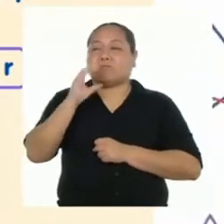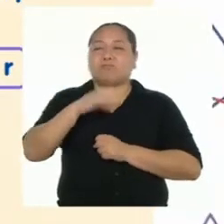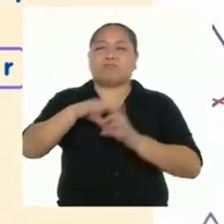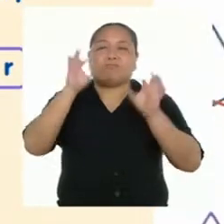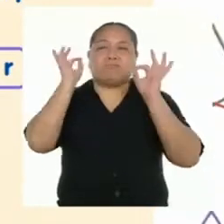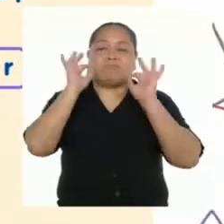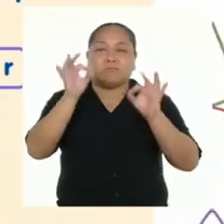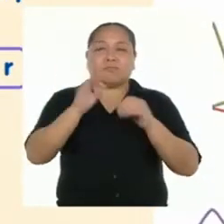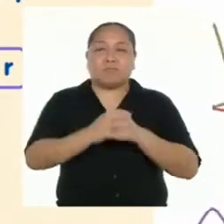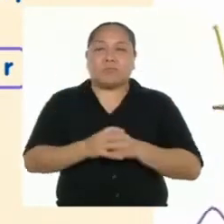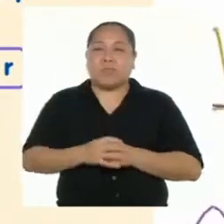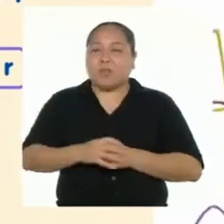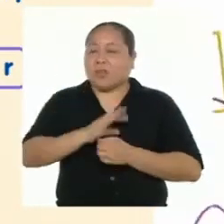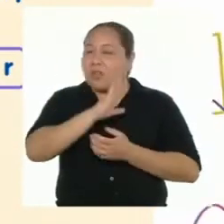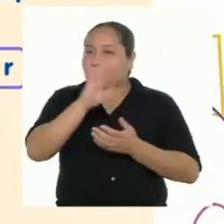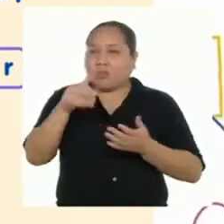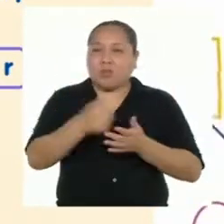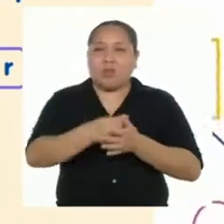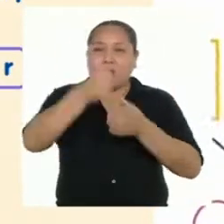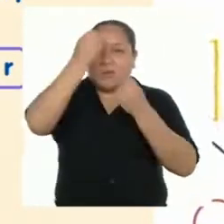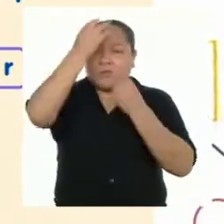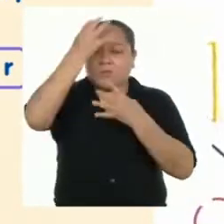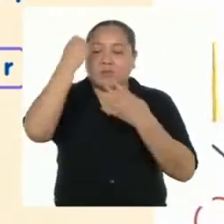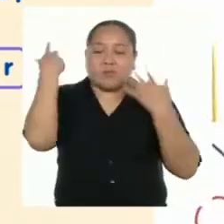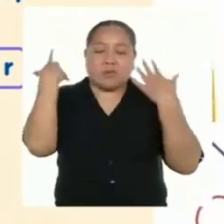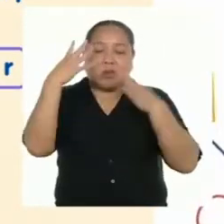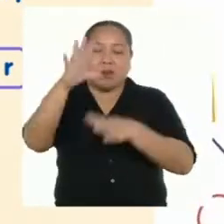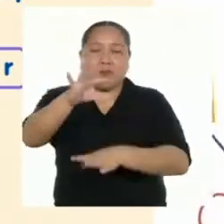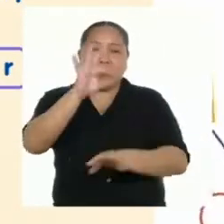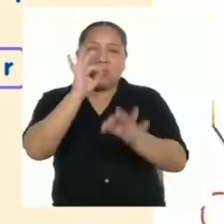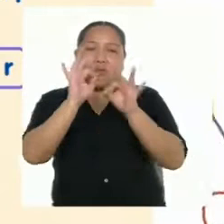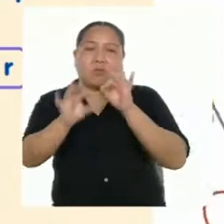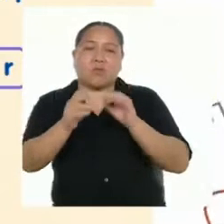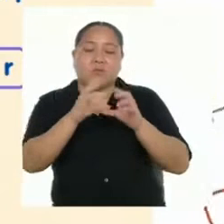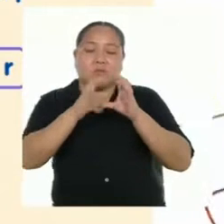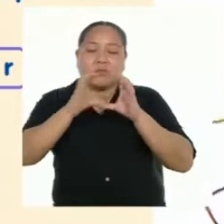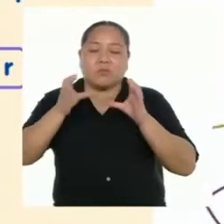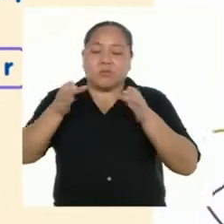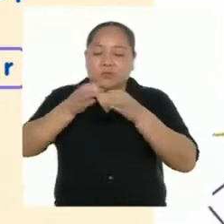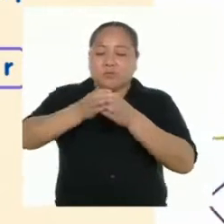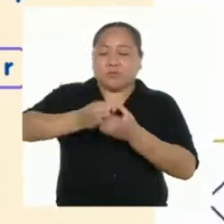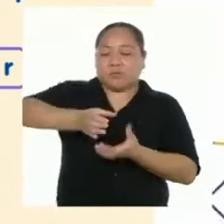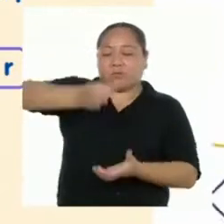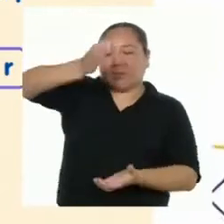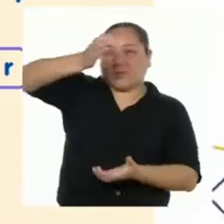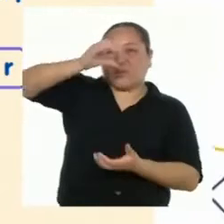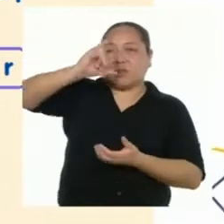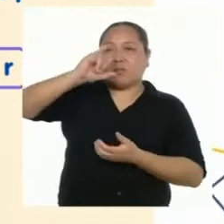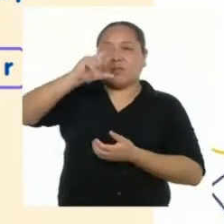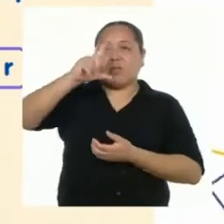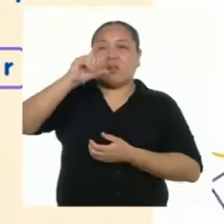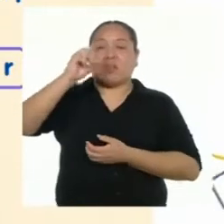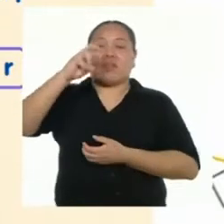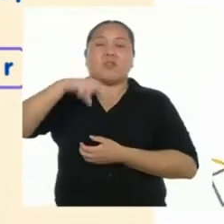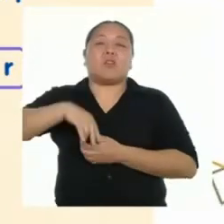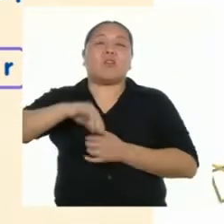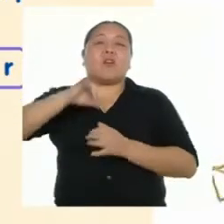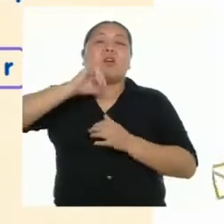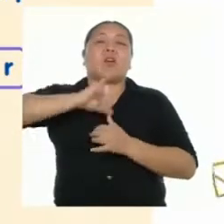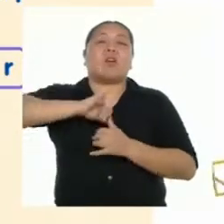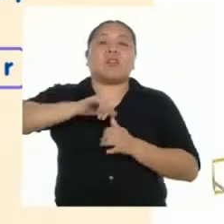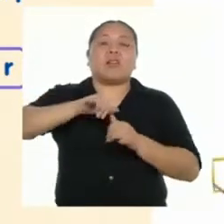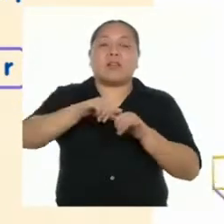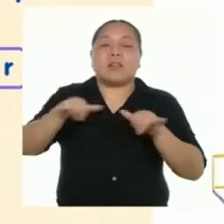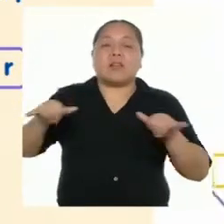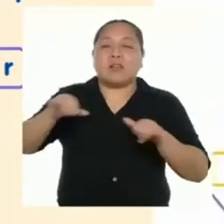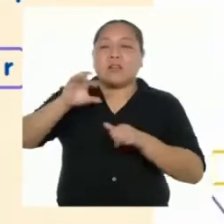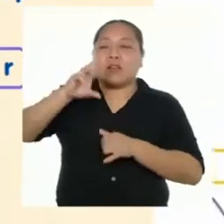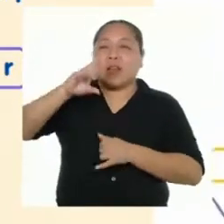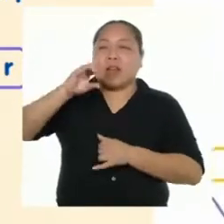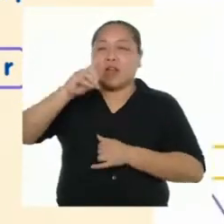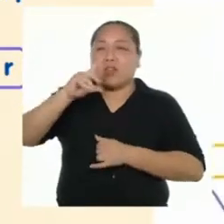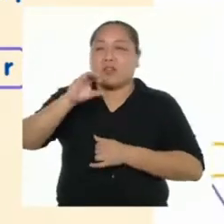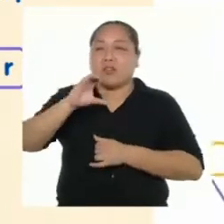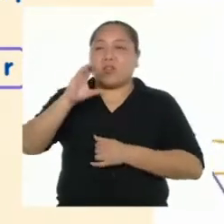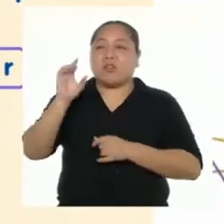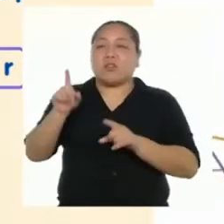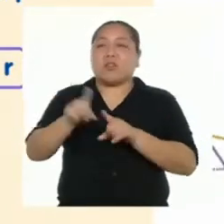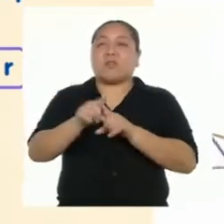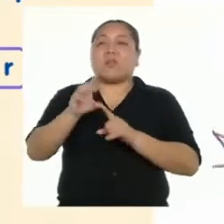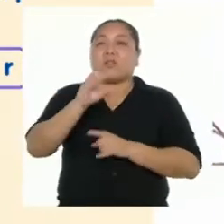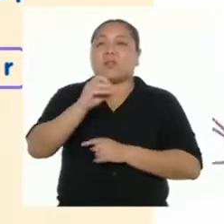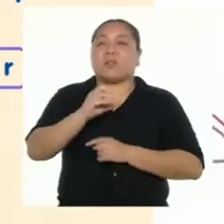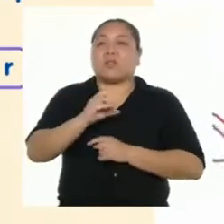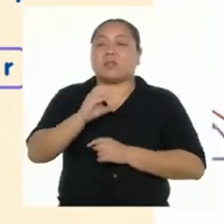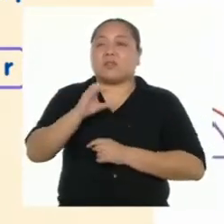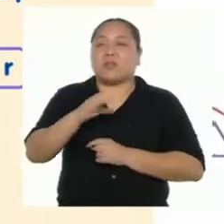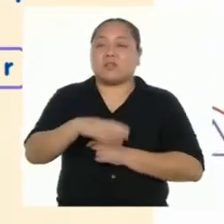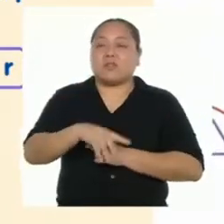¡Fantástico! Ahora tenemos todos los datos que determinan a un cilindro, el radio y su altura. ¿Quieres tratar